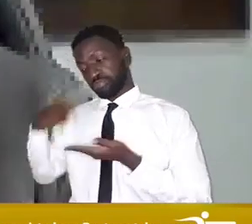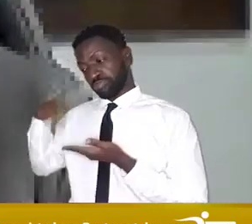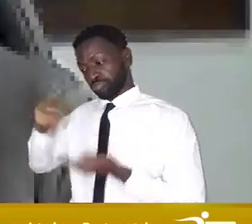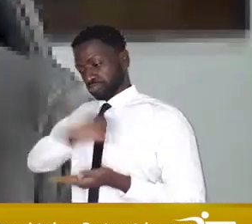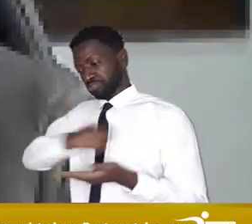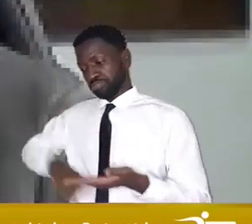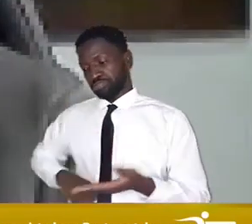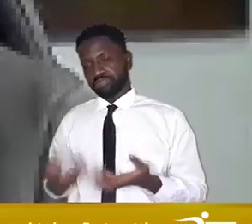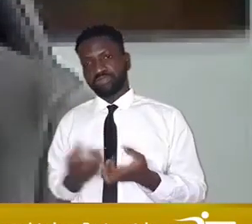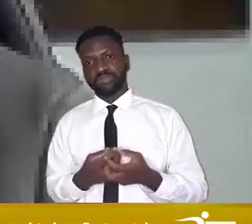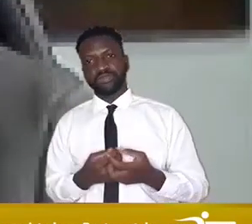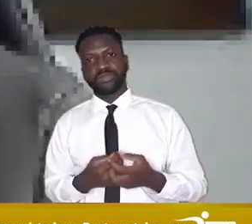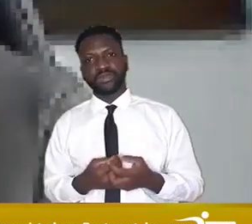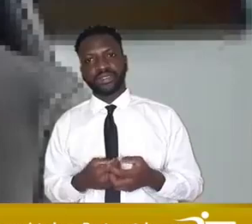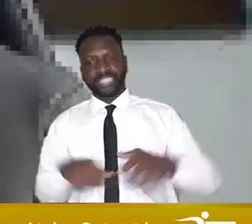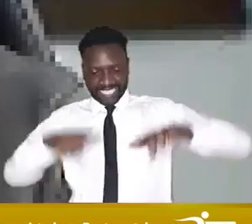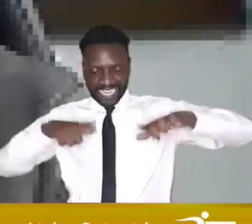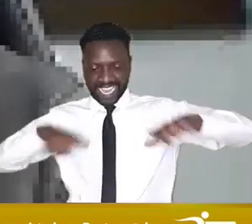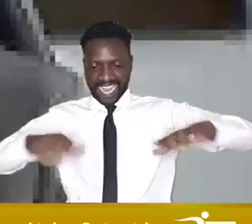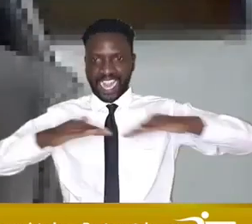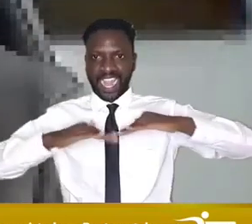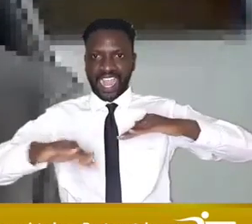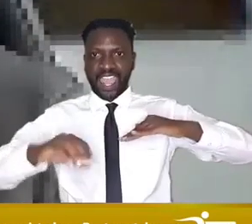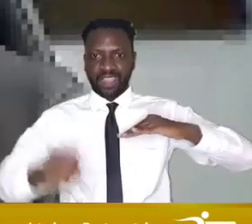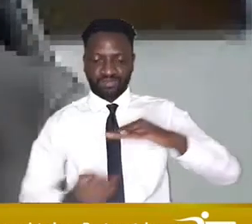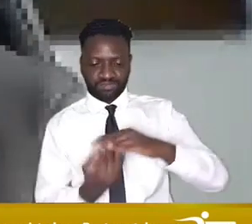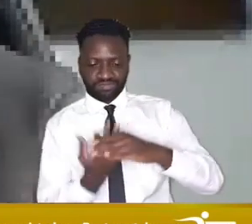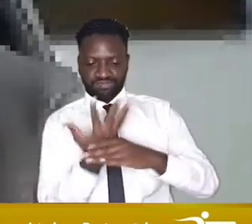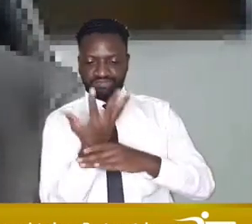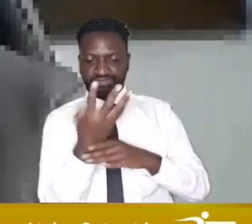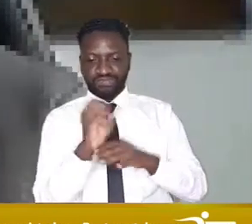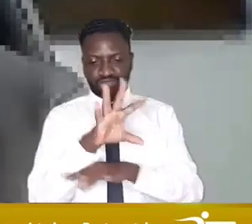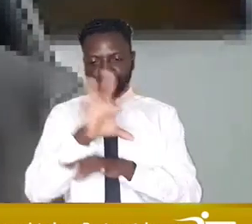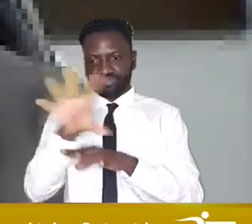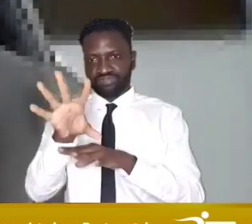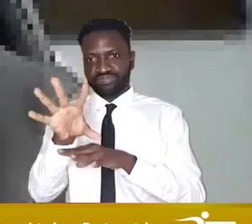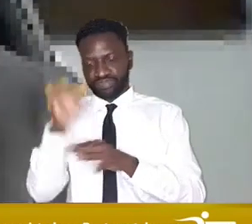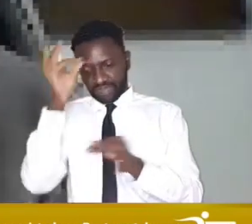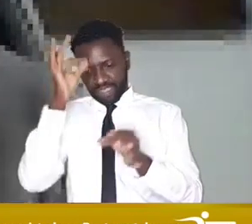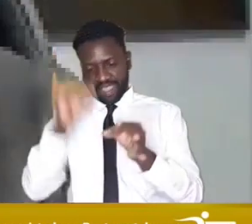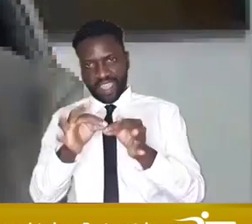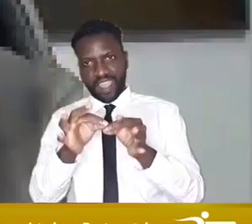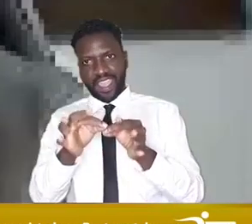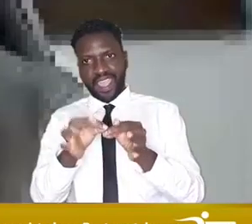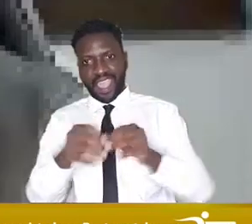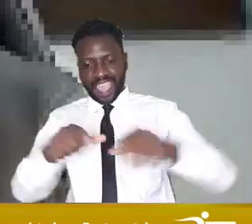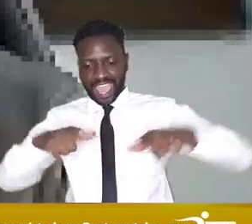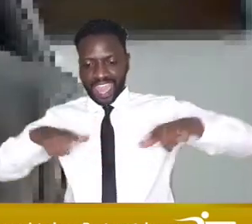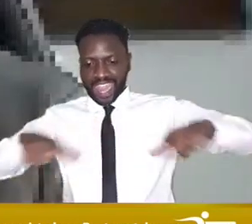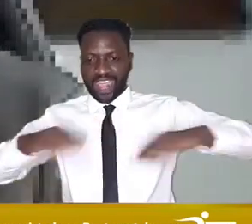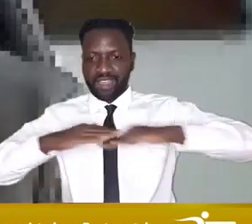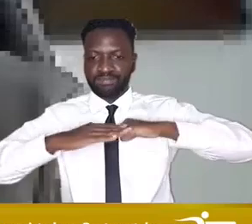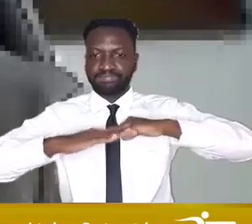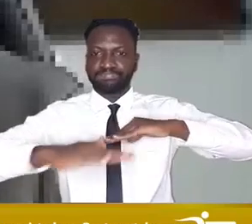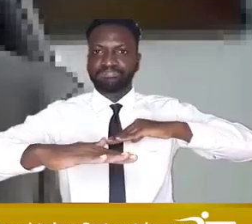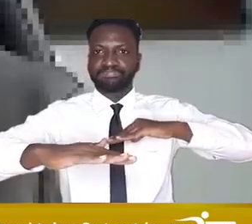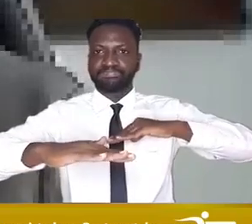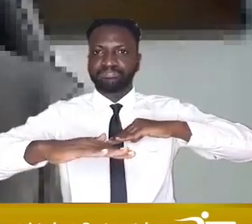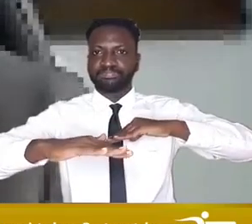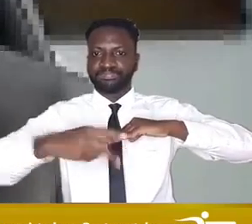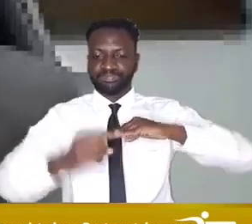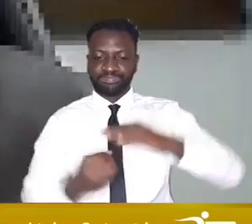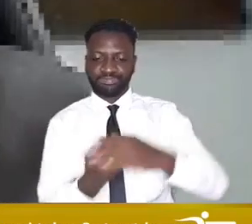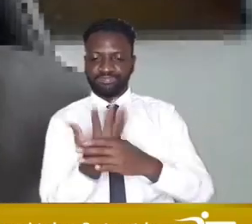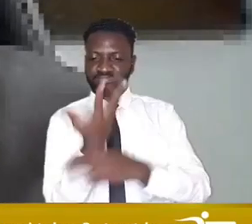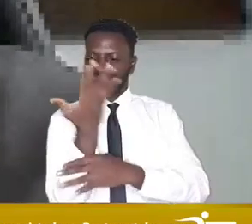El campo donde florece la fe. El campo donde florece la fe.